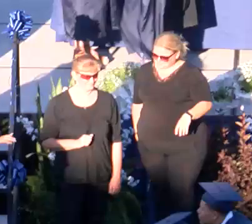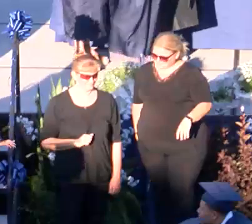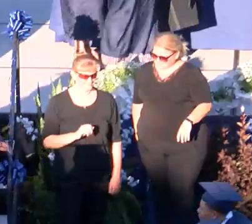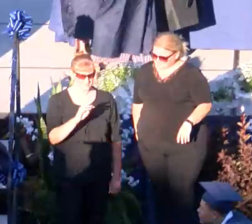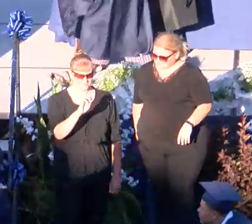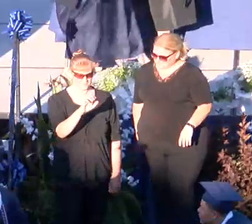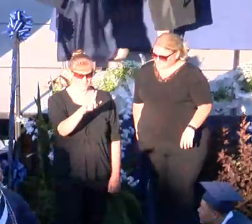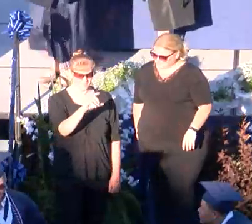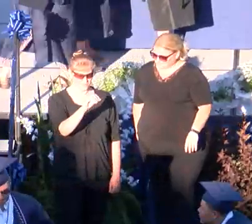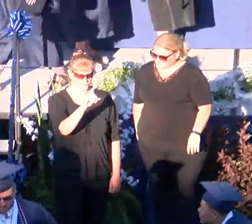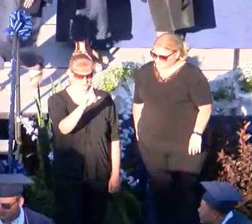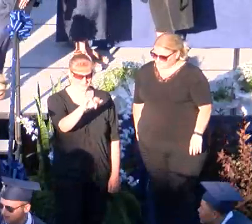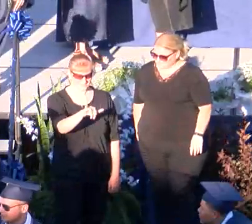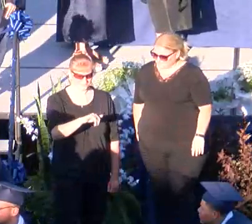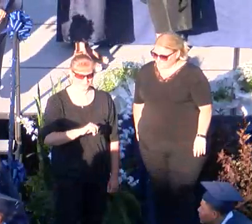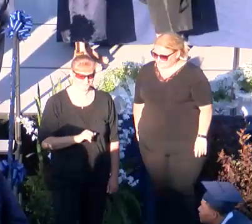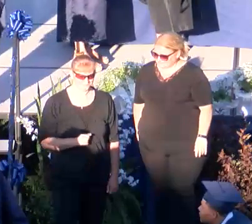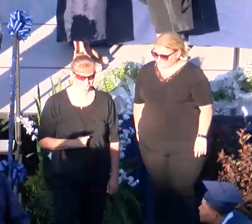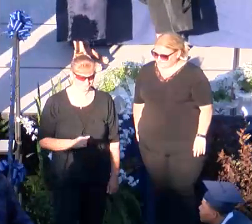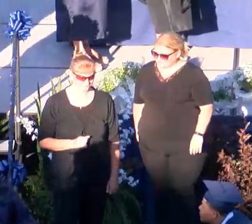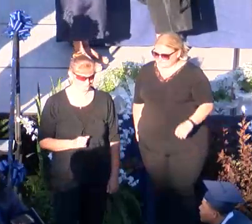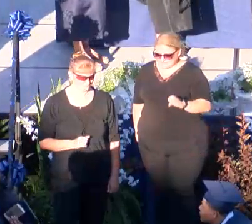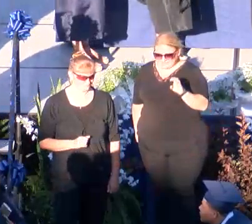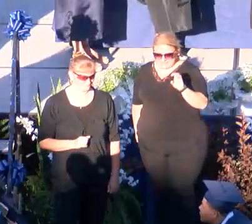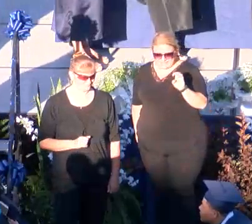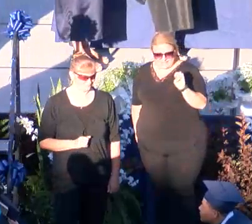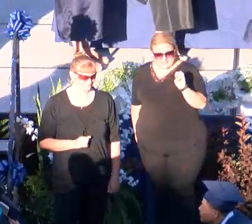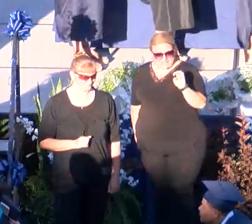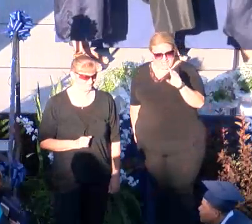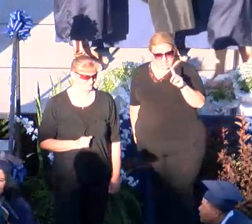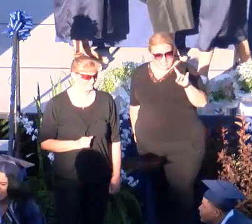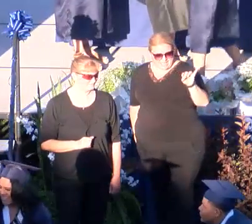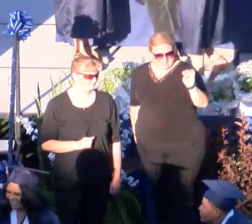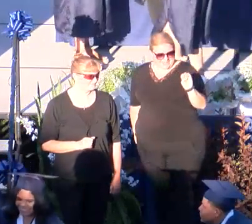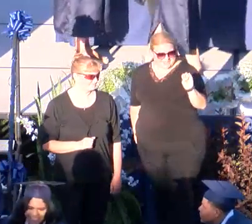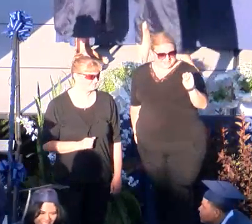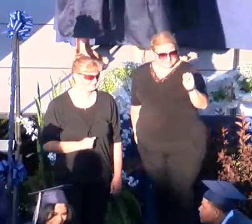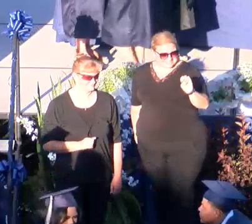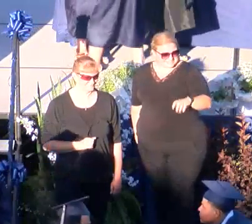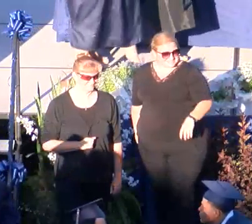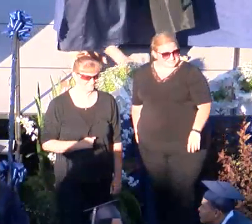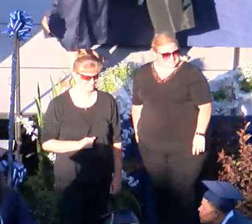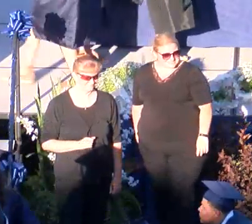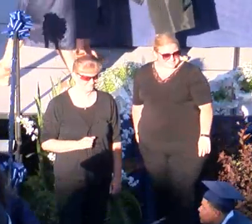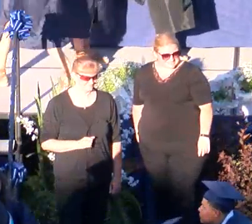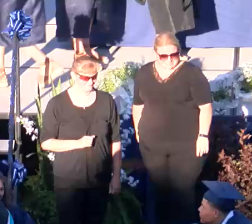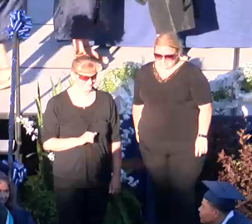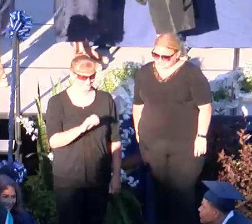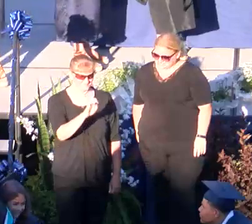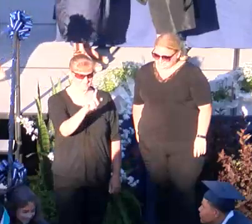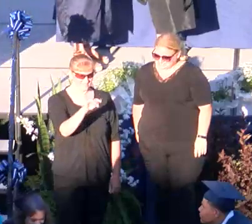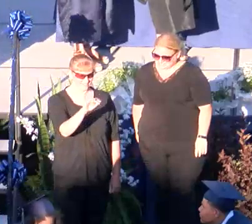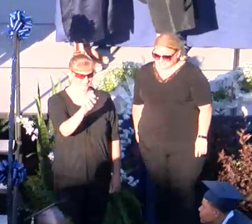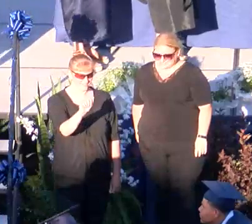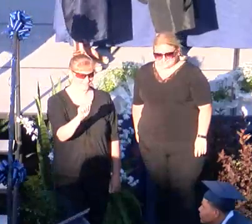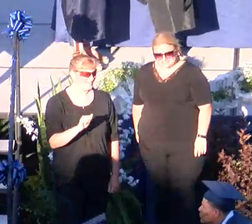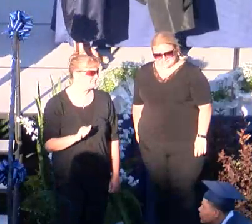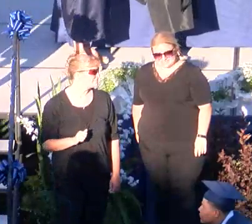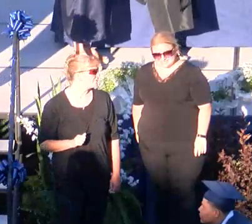Melody Garcia. Erica Rojas Barragan. Abigail Van